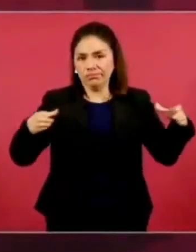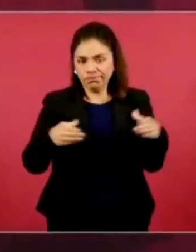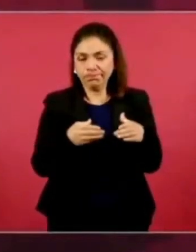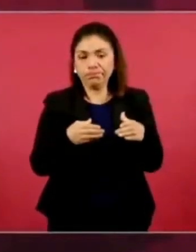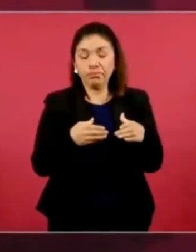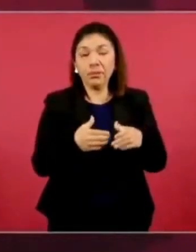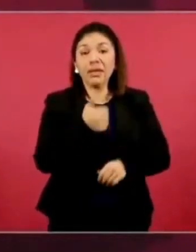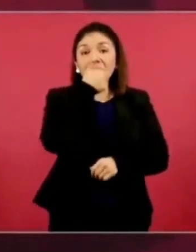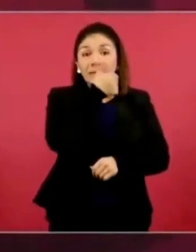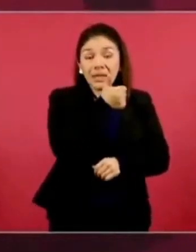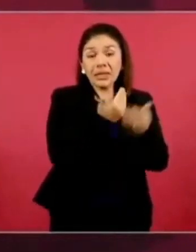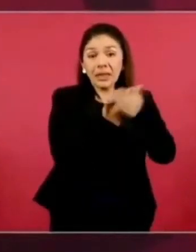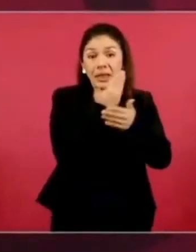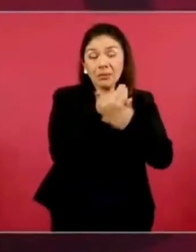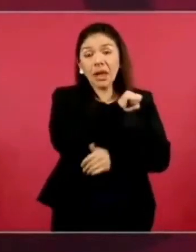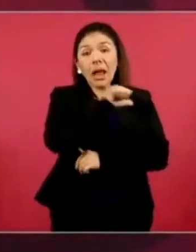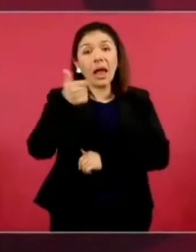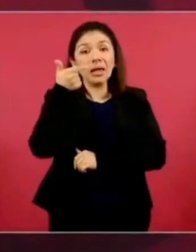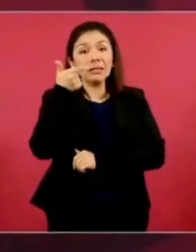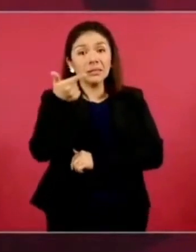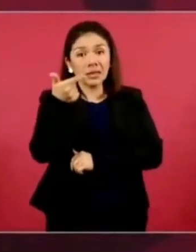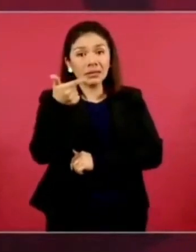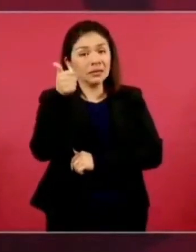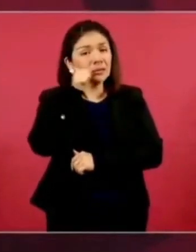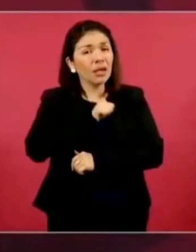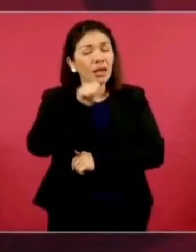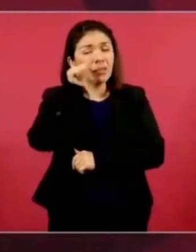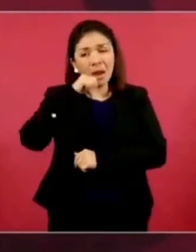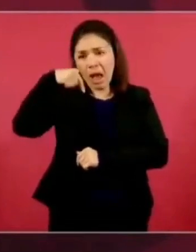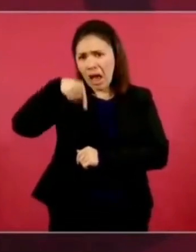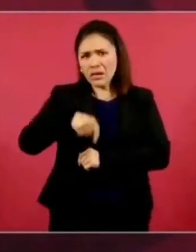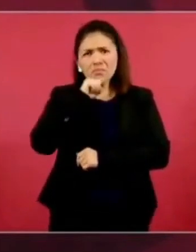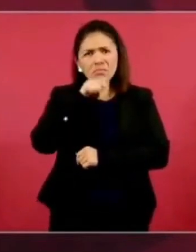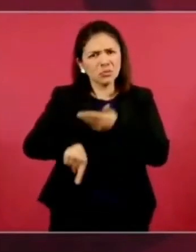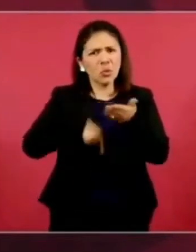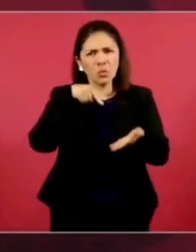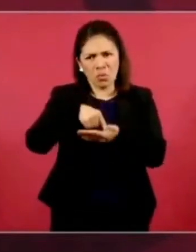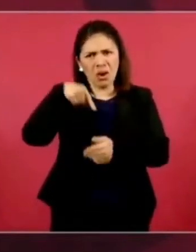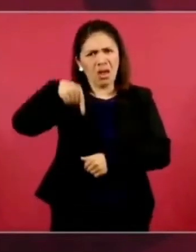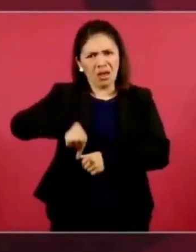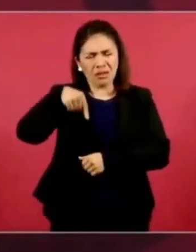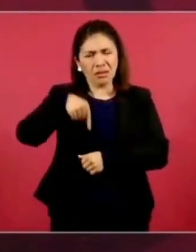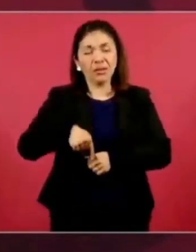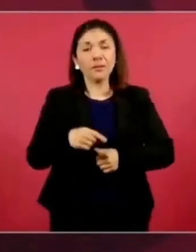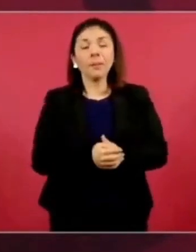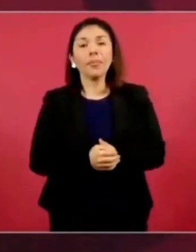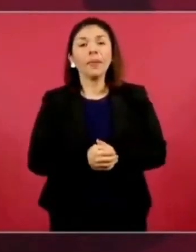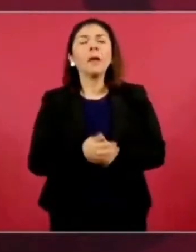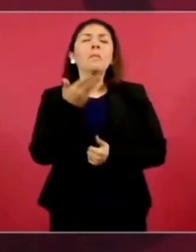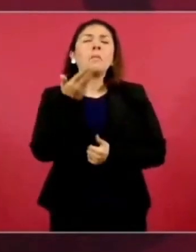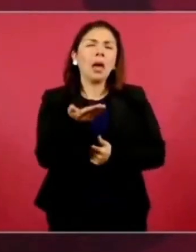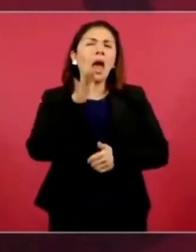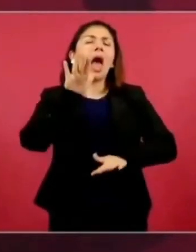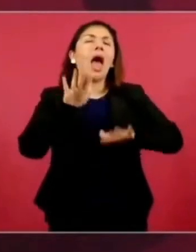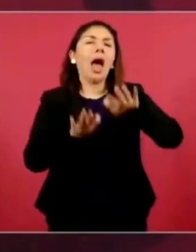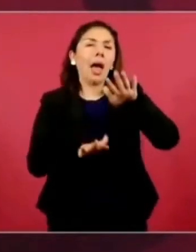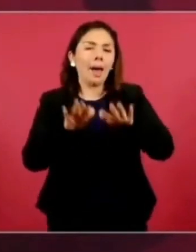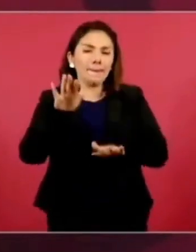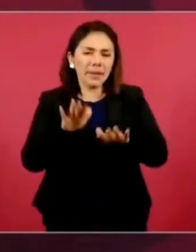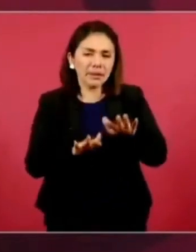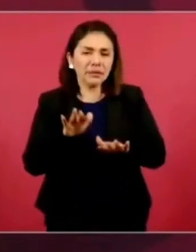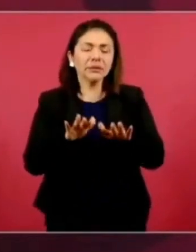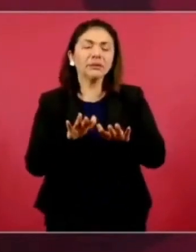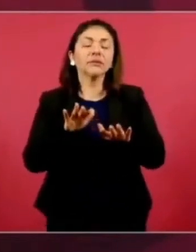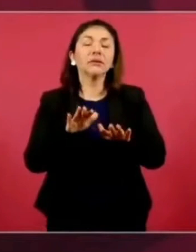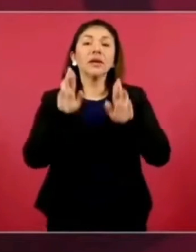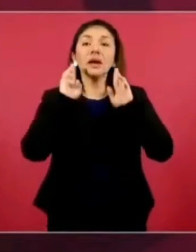de 6 a 7 de la mañana, aquí en Palacio, por lo general, aunque a veces hacemos